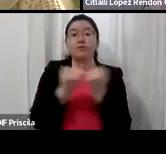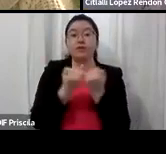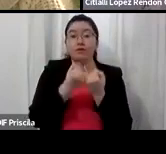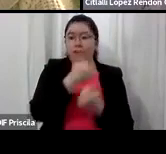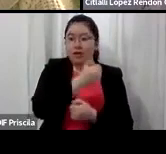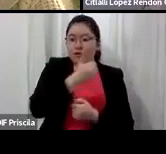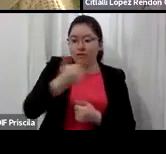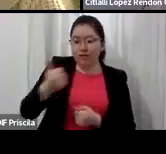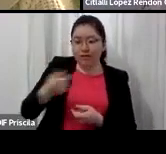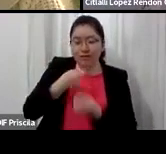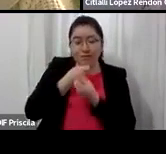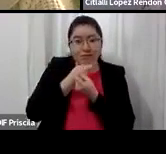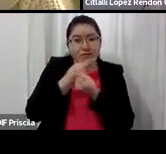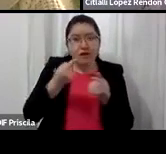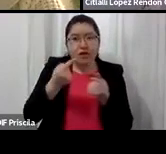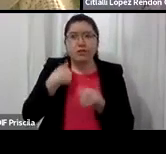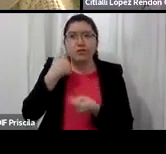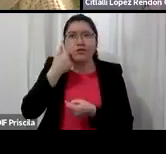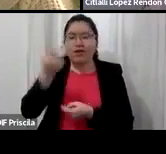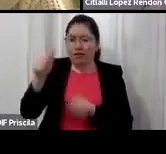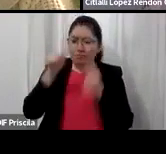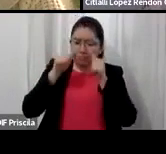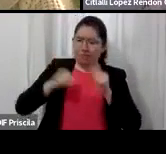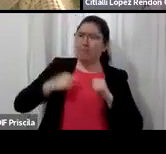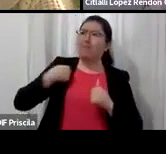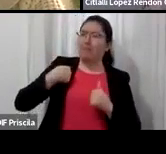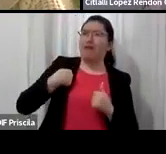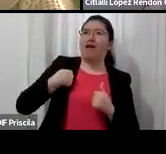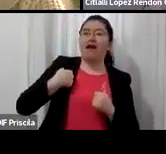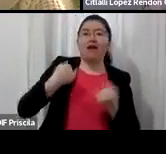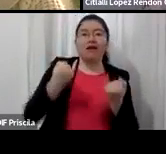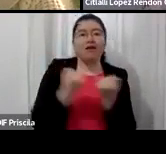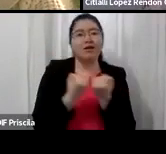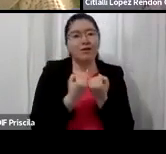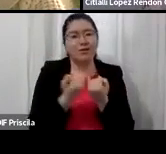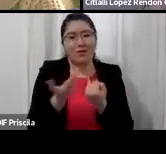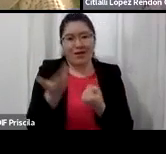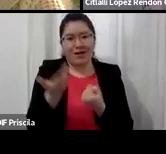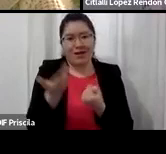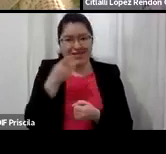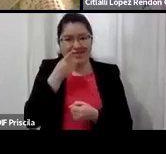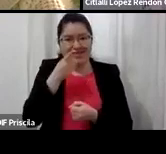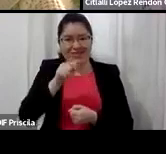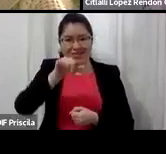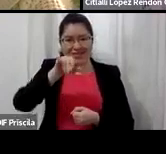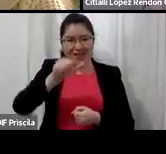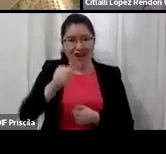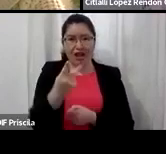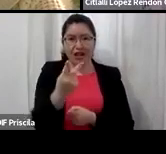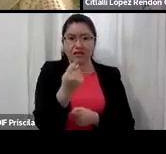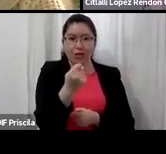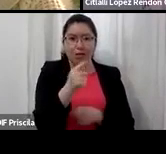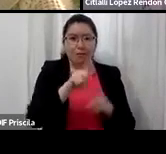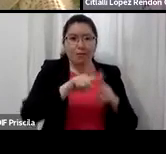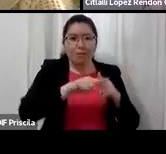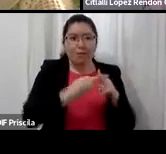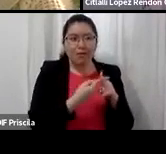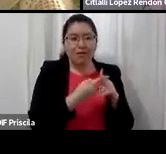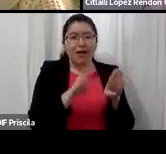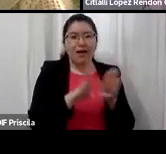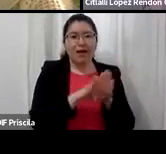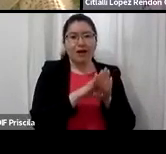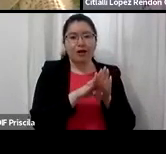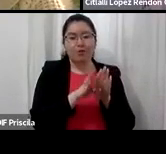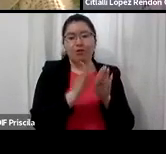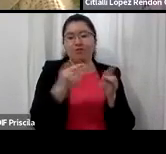escuchados están empezando a incrementarse con la televisión, como decía Tania, pues empieza a haber un bache inmenso